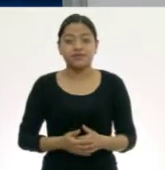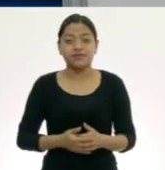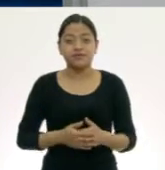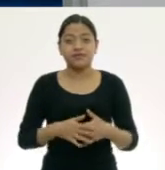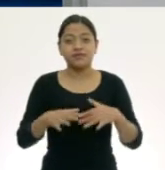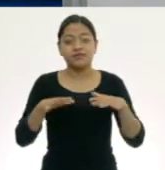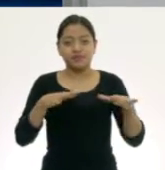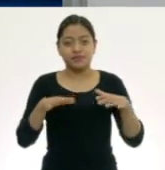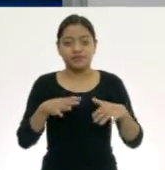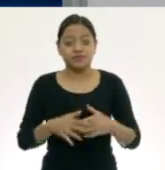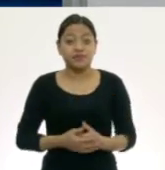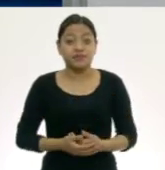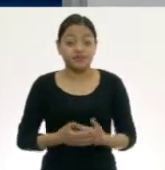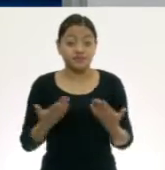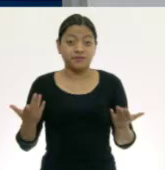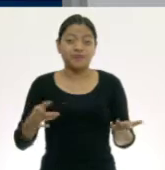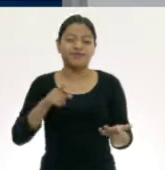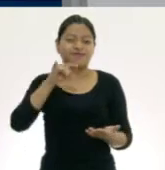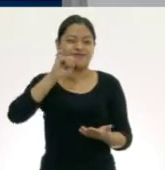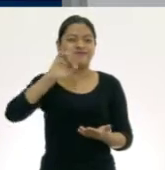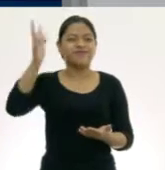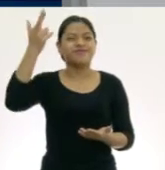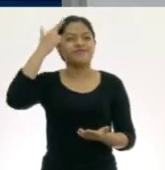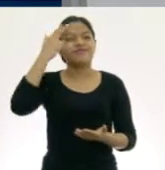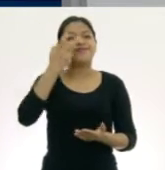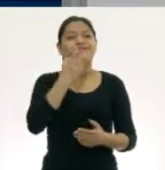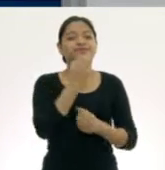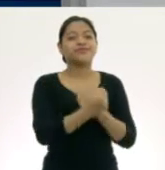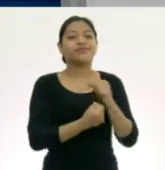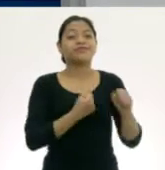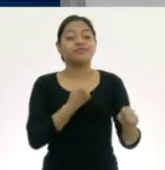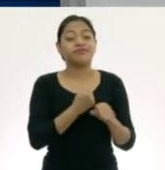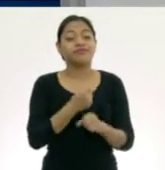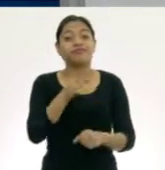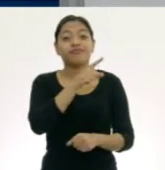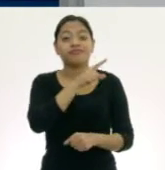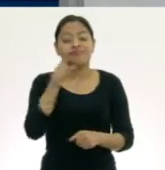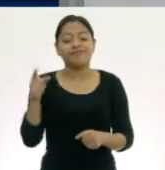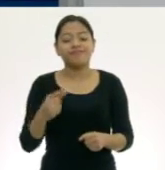acontecimiento. Y pues sí, son eventos desafortunados que nos han